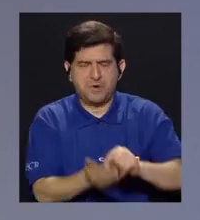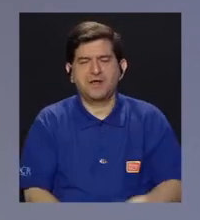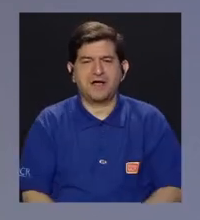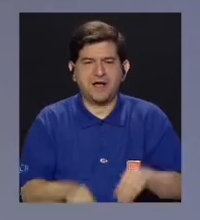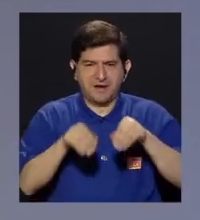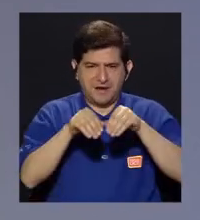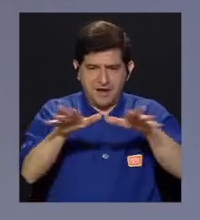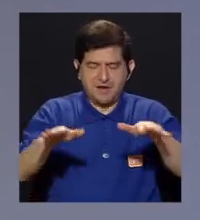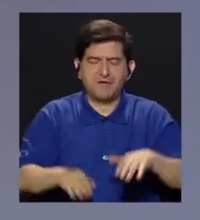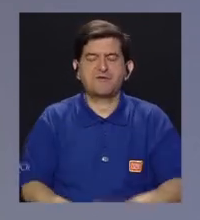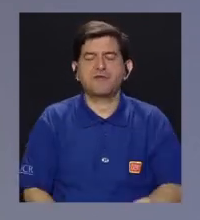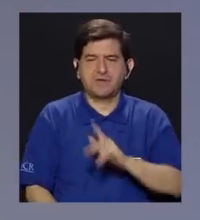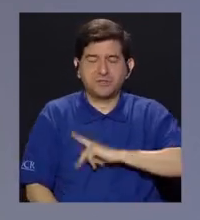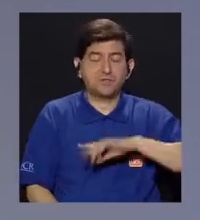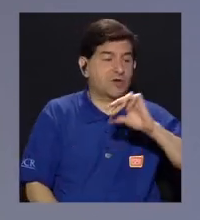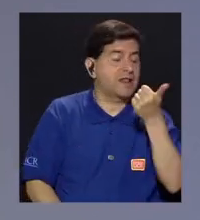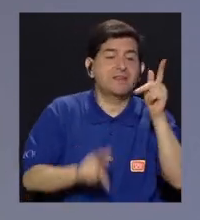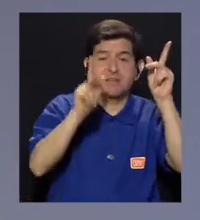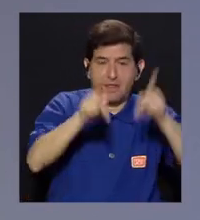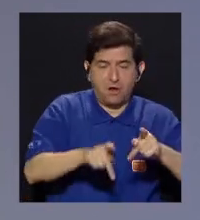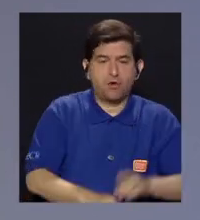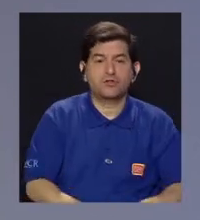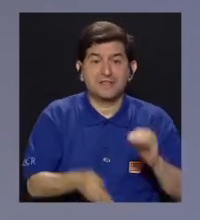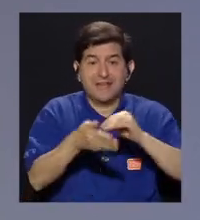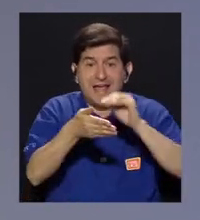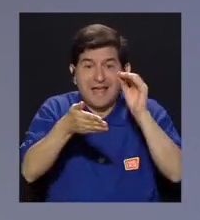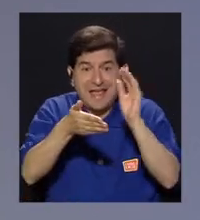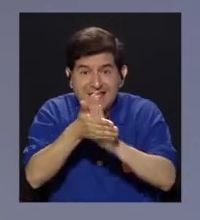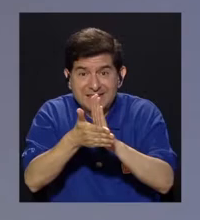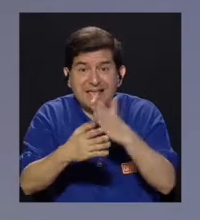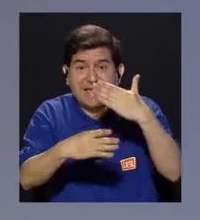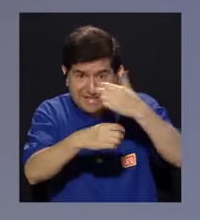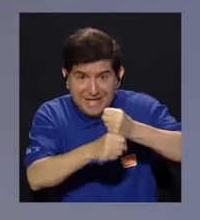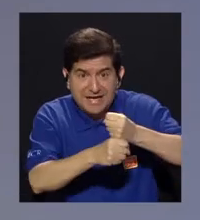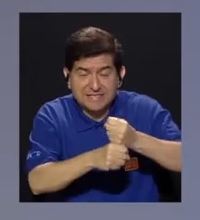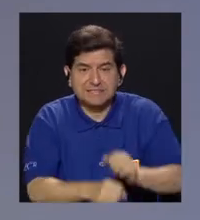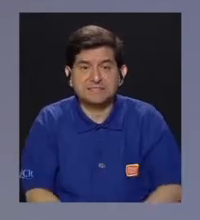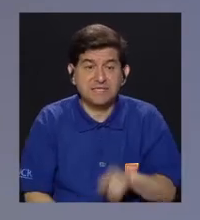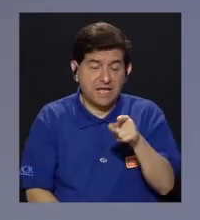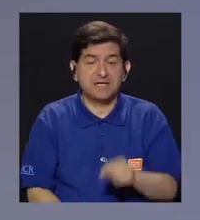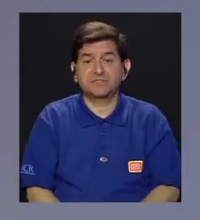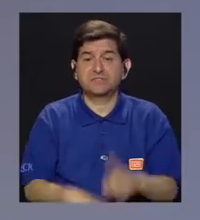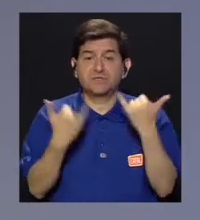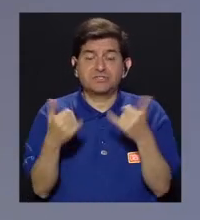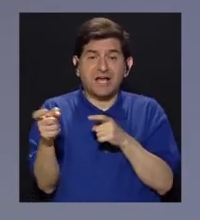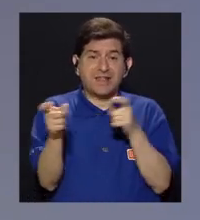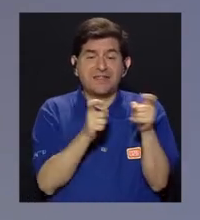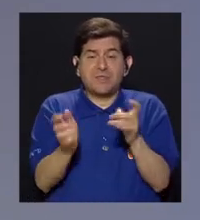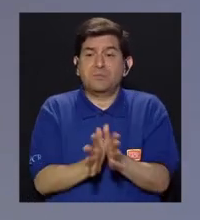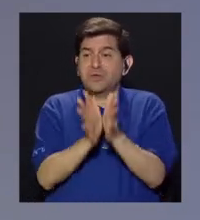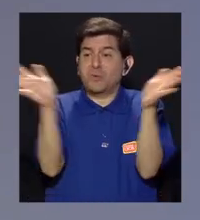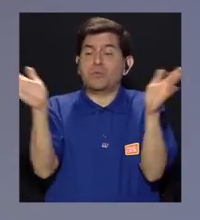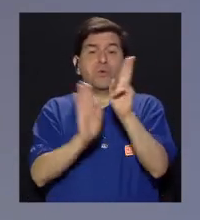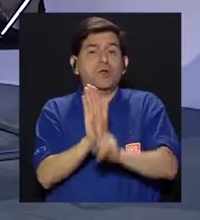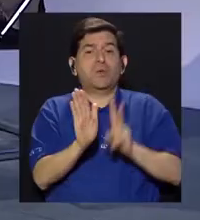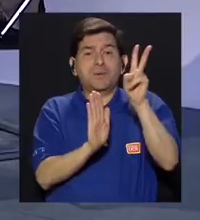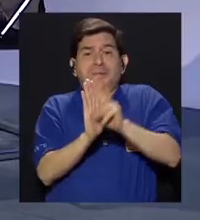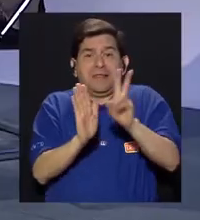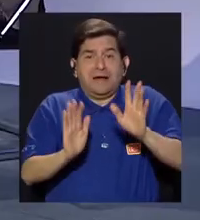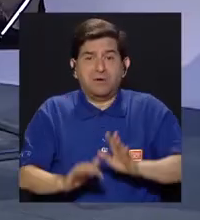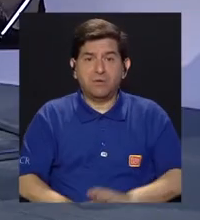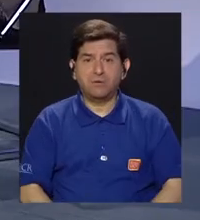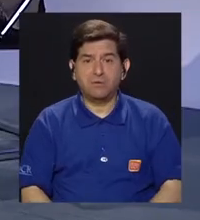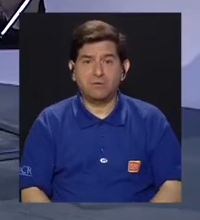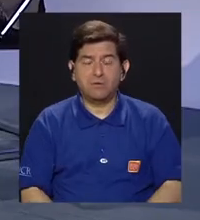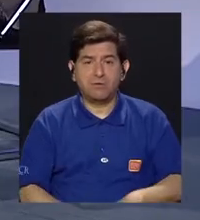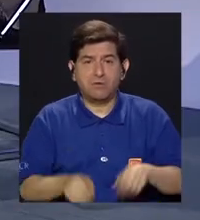en su red personal un vídeo de otra persona y etiqueta de esa persona es de dominio público ese